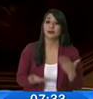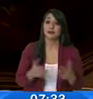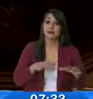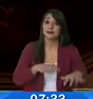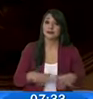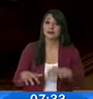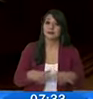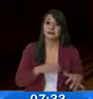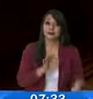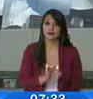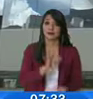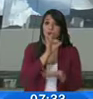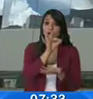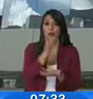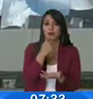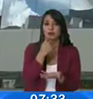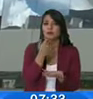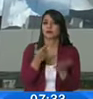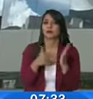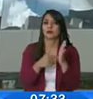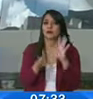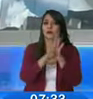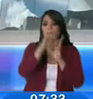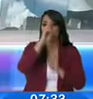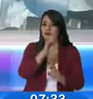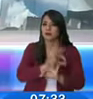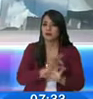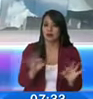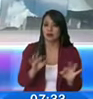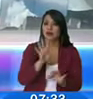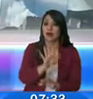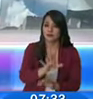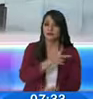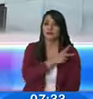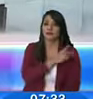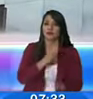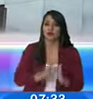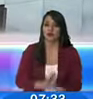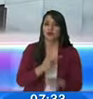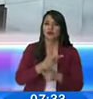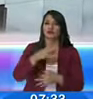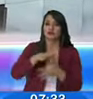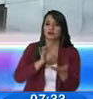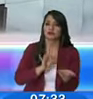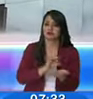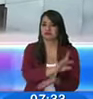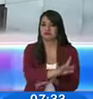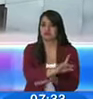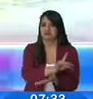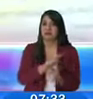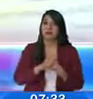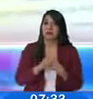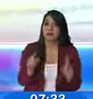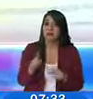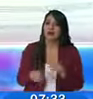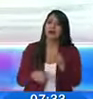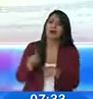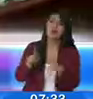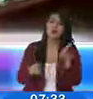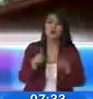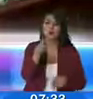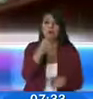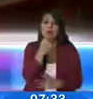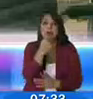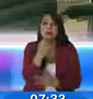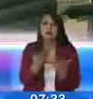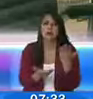en su designación fue una de las causales para la destitución de los vocales del Consejo Nacional Electoral. Sin embargo, desde muchos sectores se ha